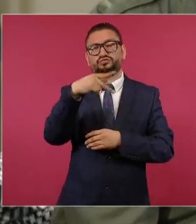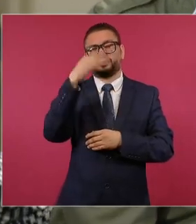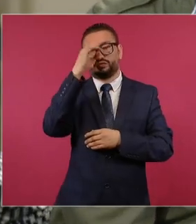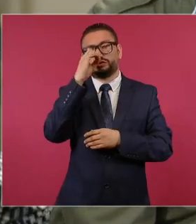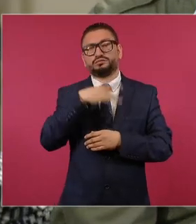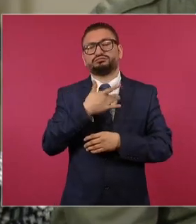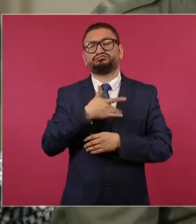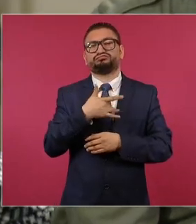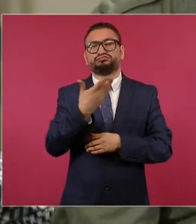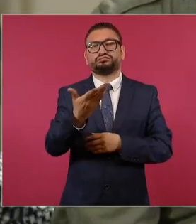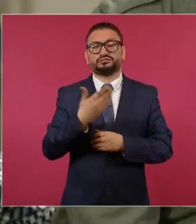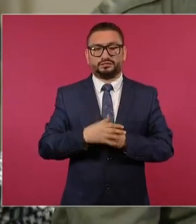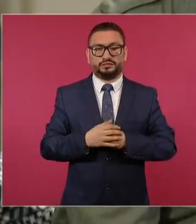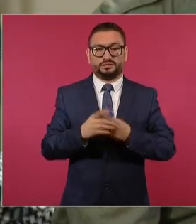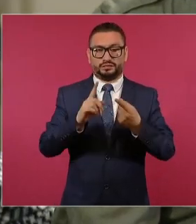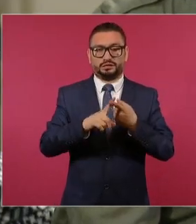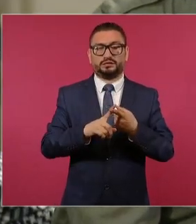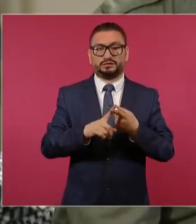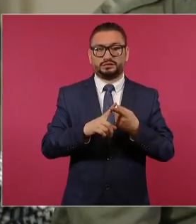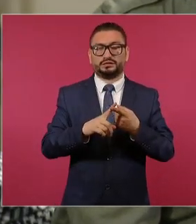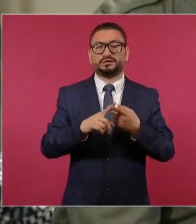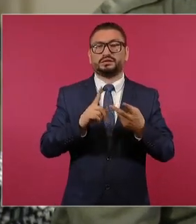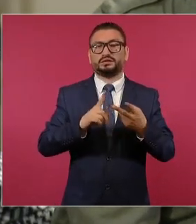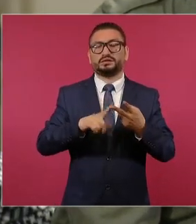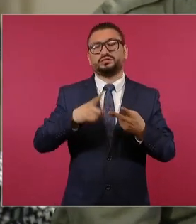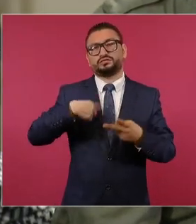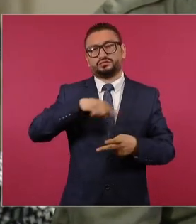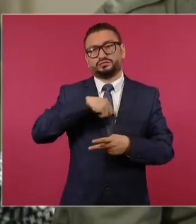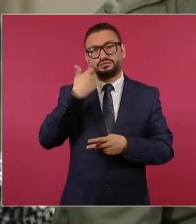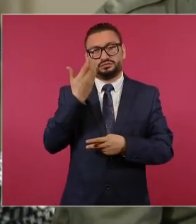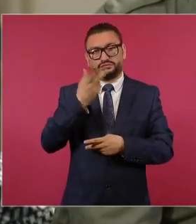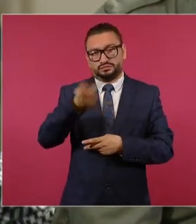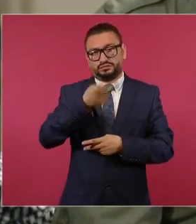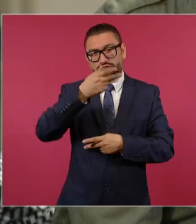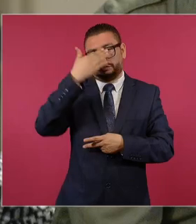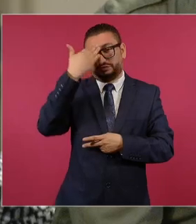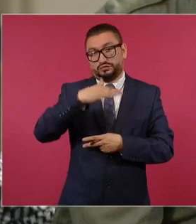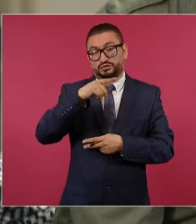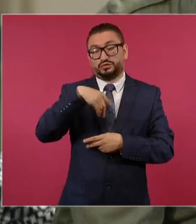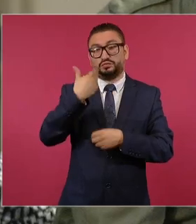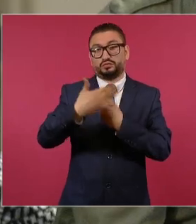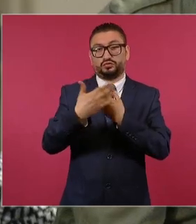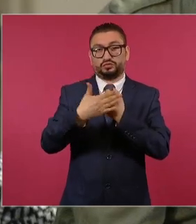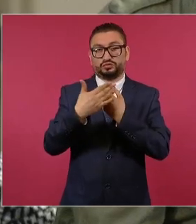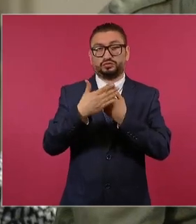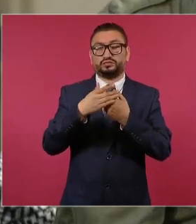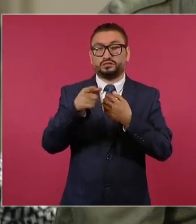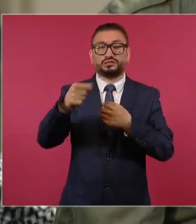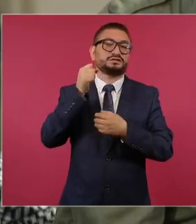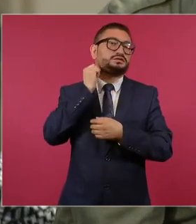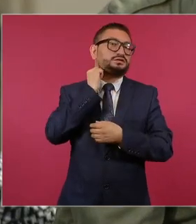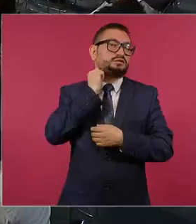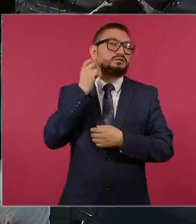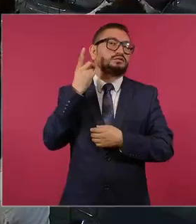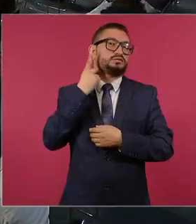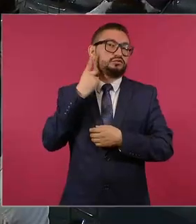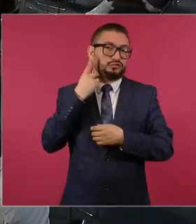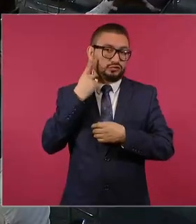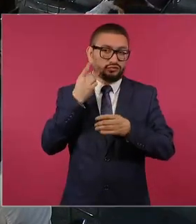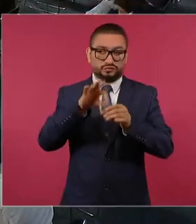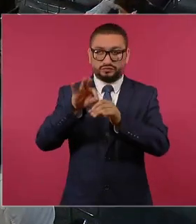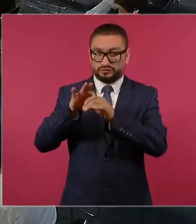estos comentarios que se están haciendo? Y también saber si tiene pensado reunirse con los senadores y diputados